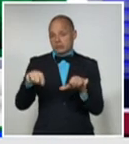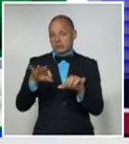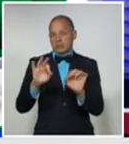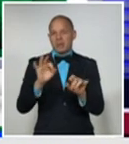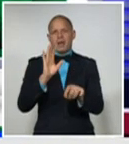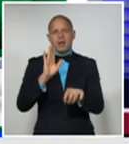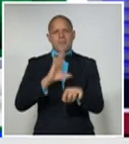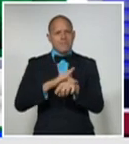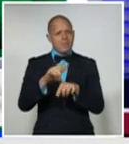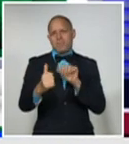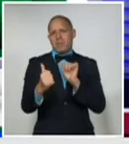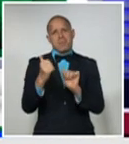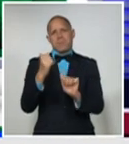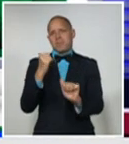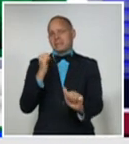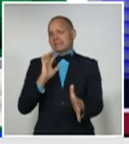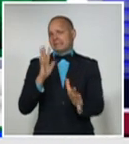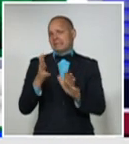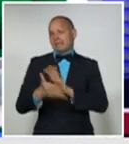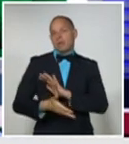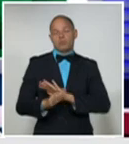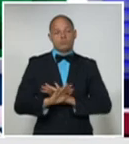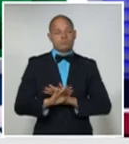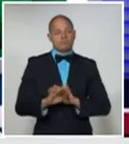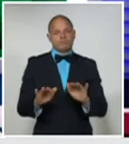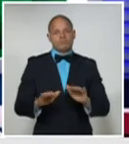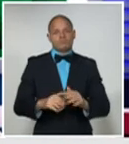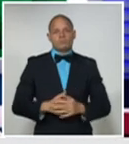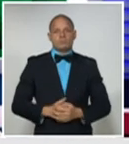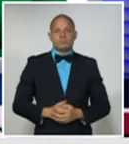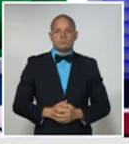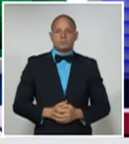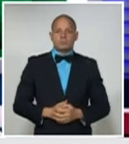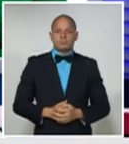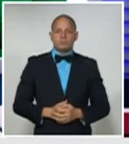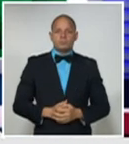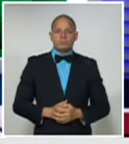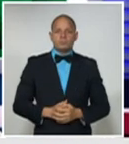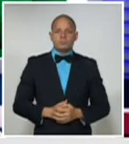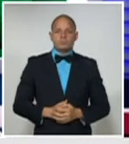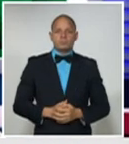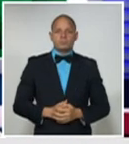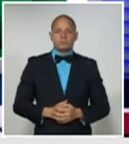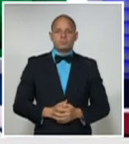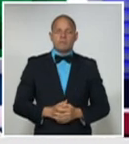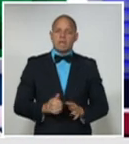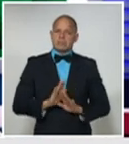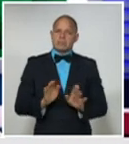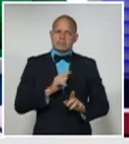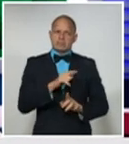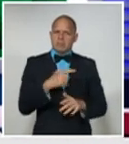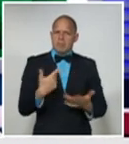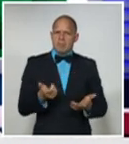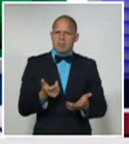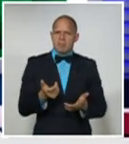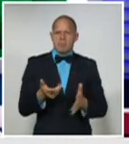complicaciones en su evolución, y en un momento determinado, después de